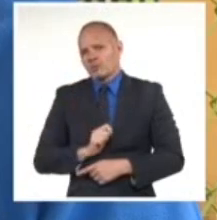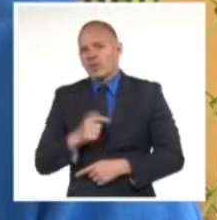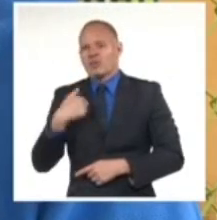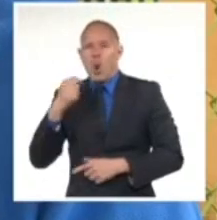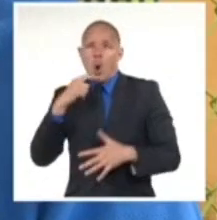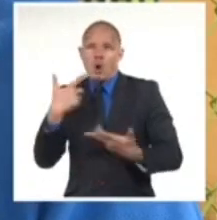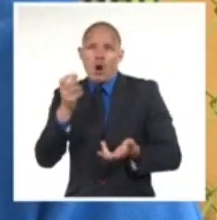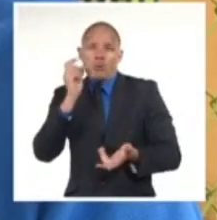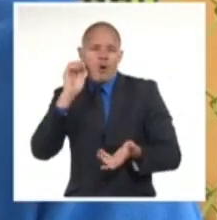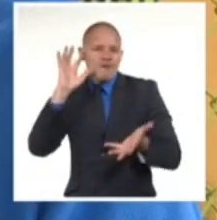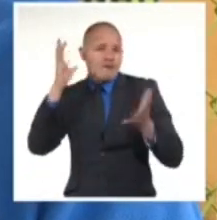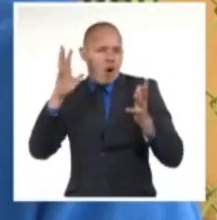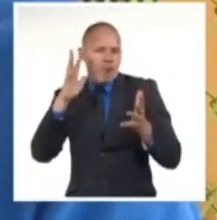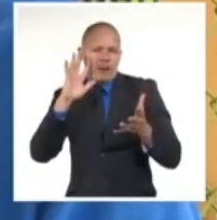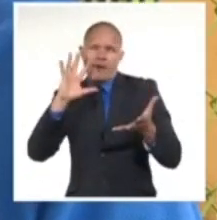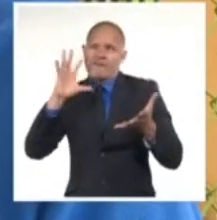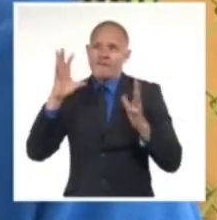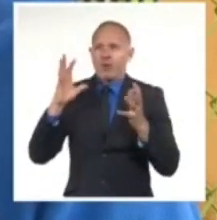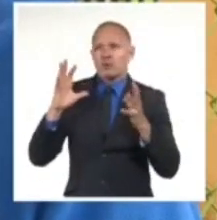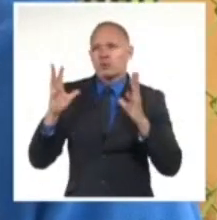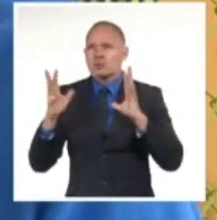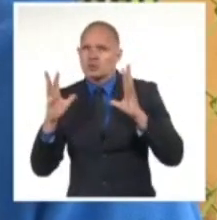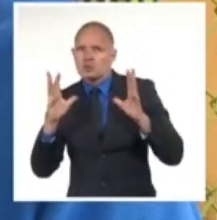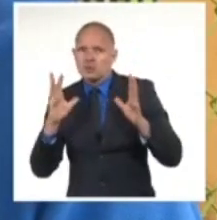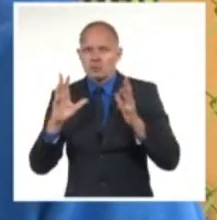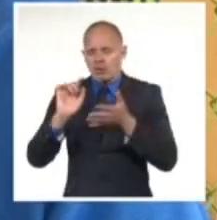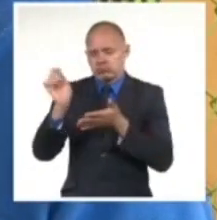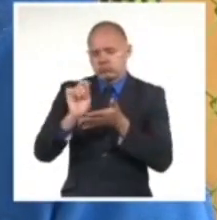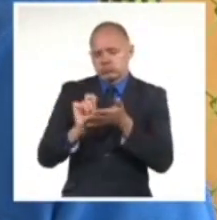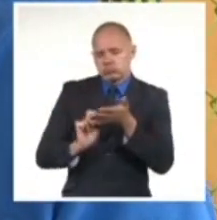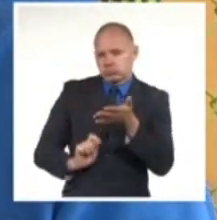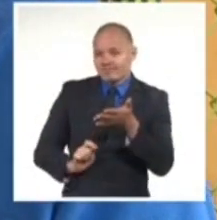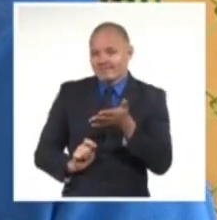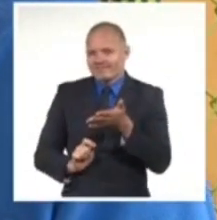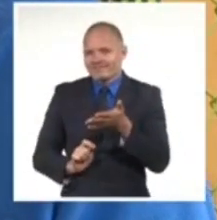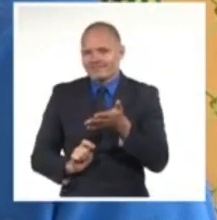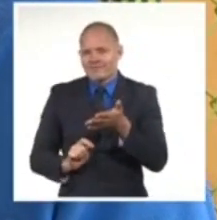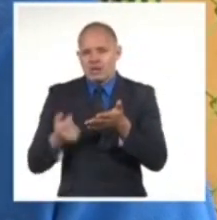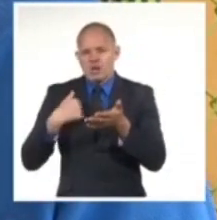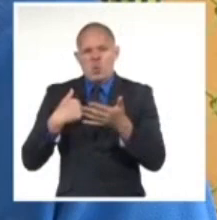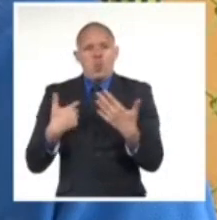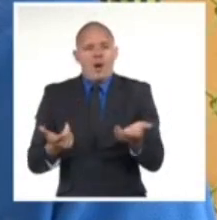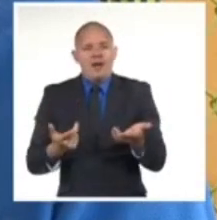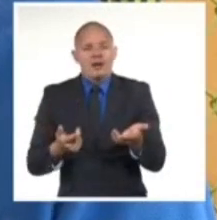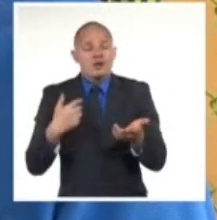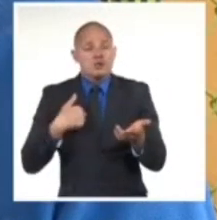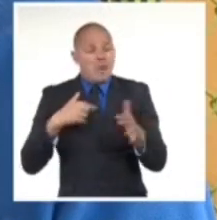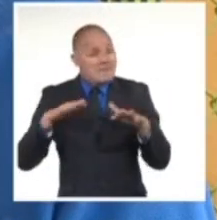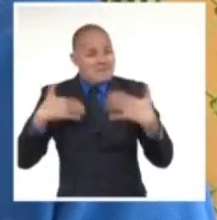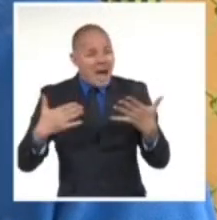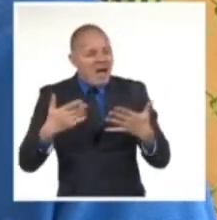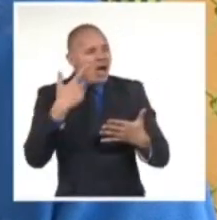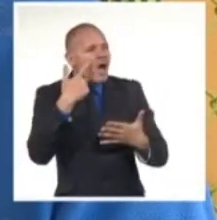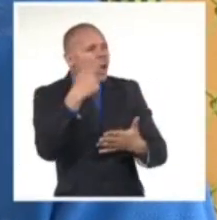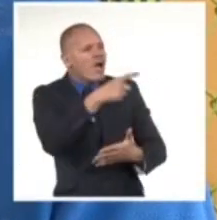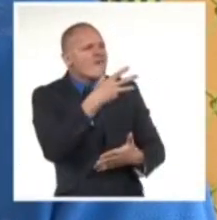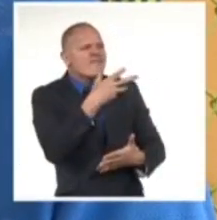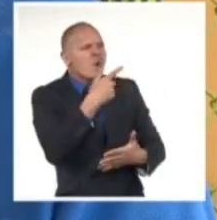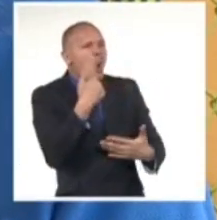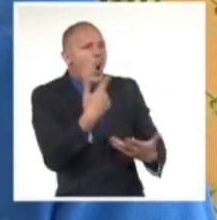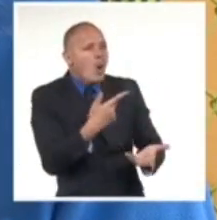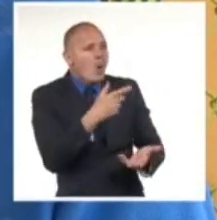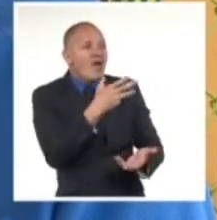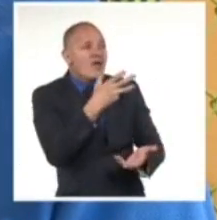inspirarme más en la creencia de Fidel, que